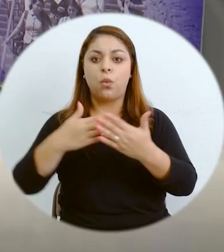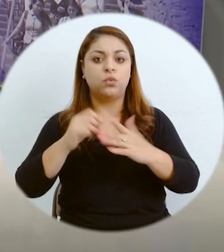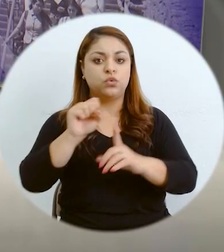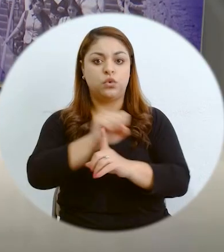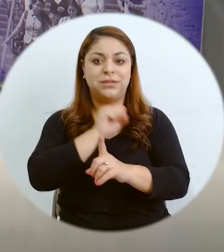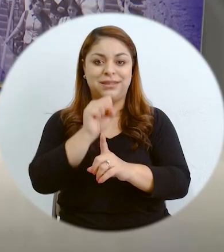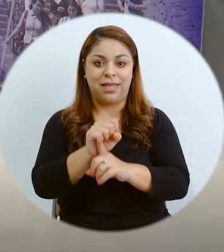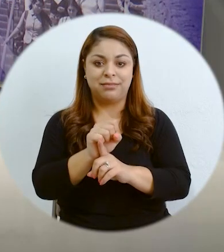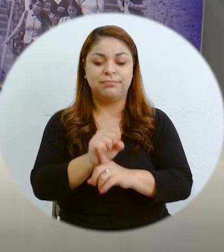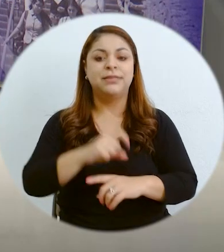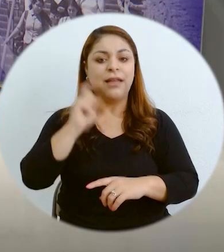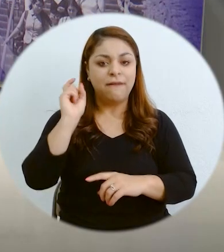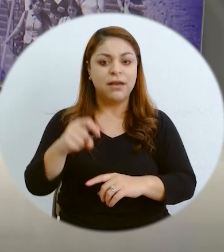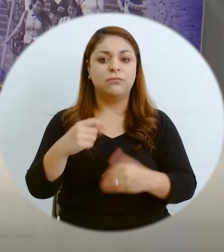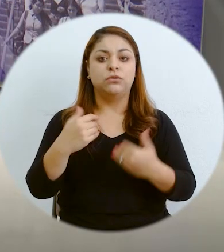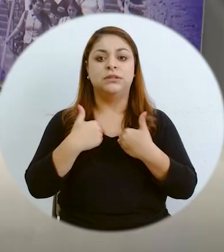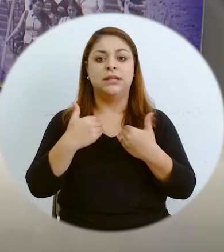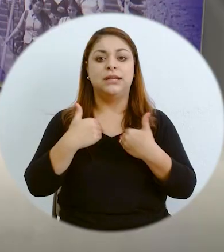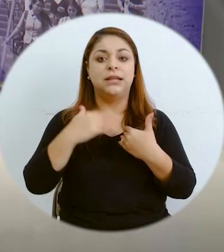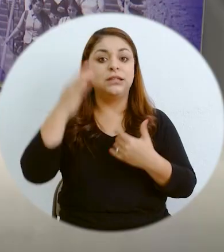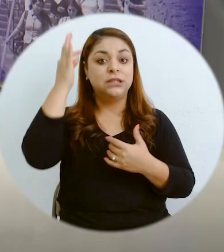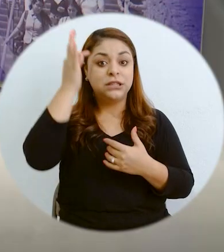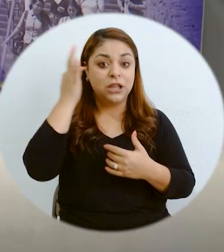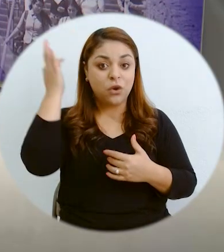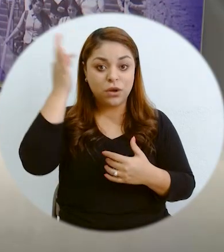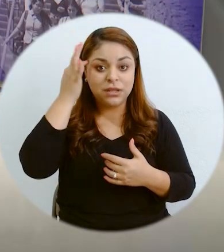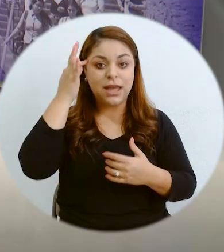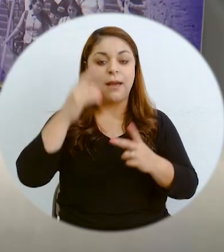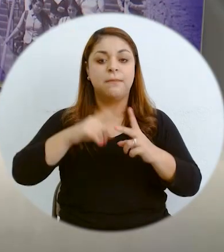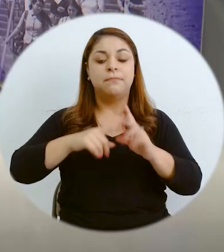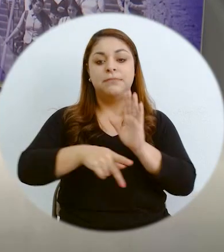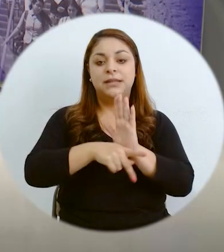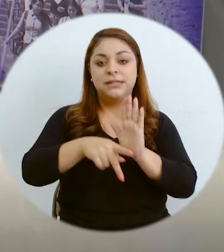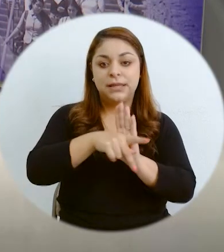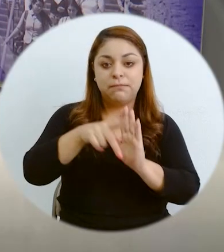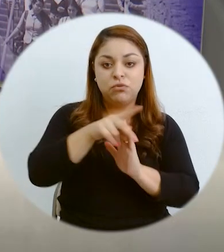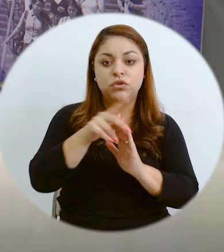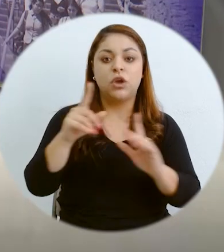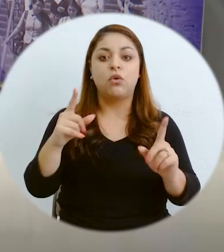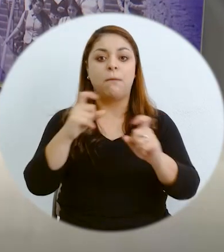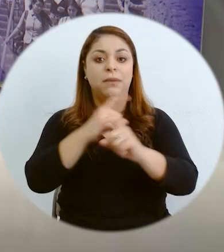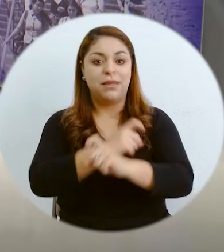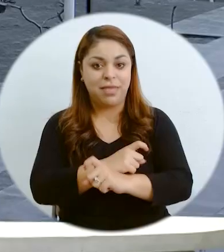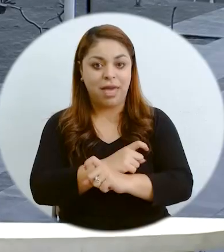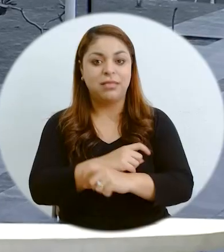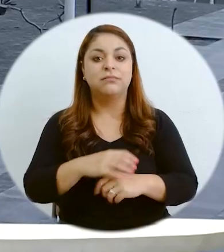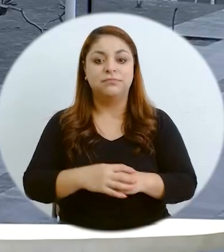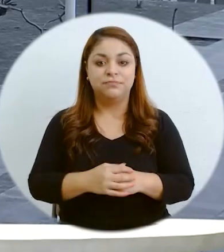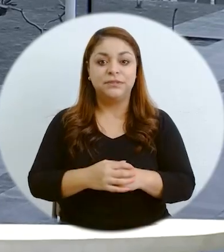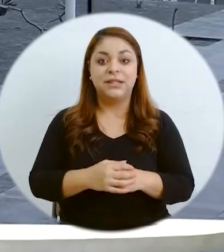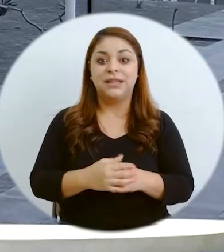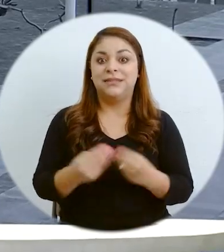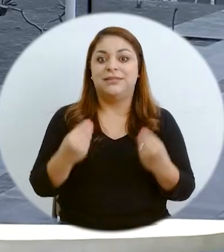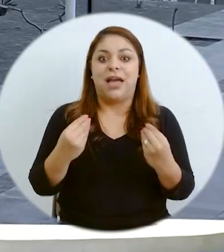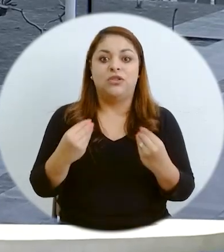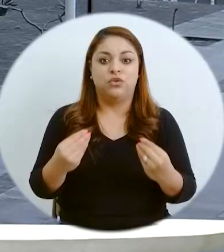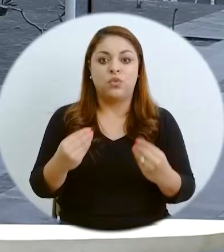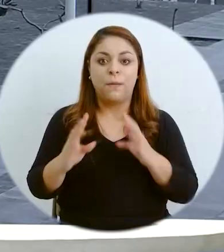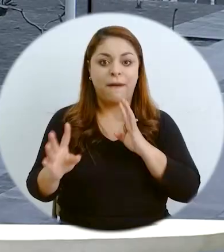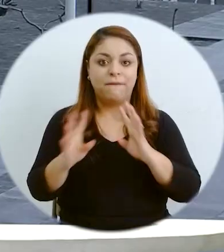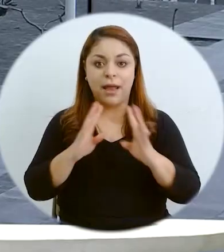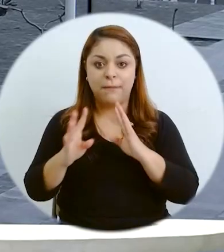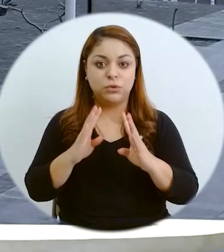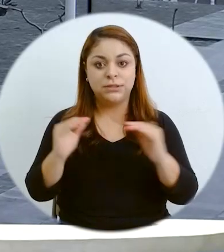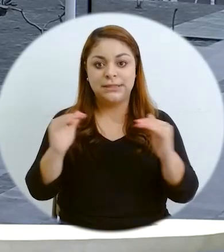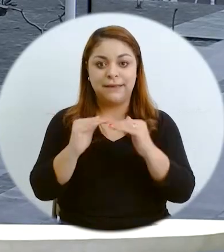tenemos que partir de teoría, de principios de complejidad, de Morán, que tanto hablamos a